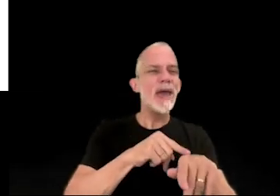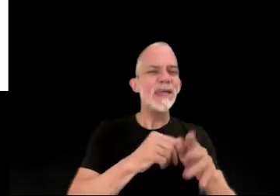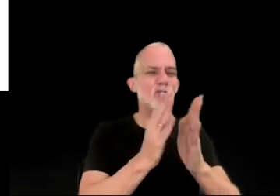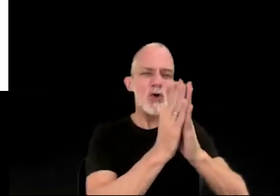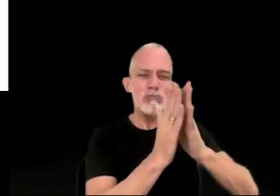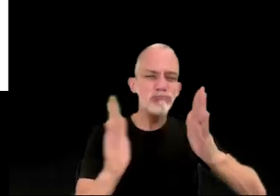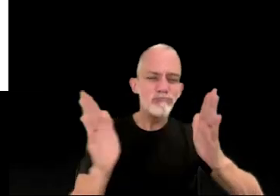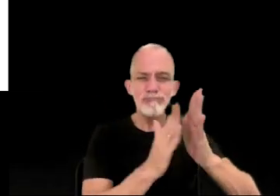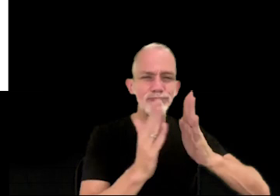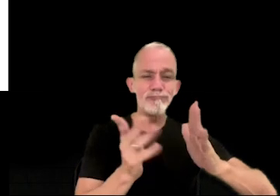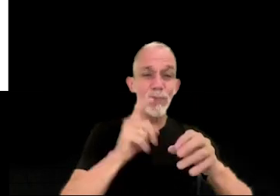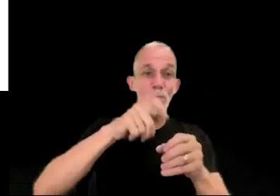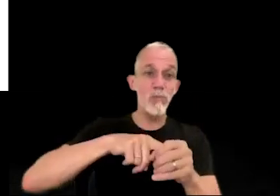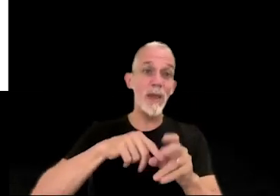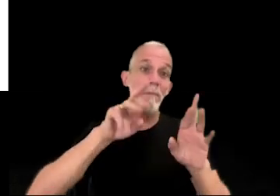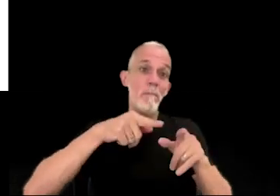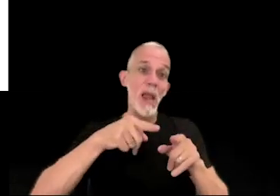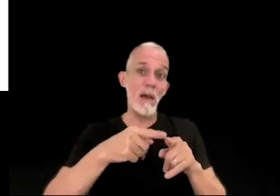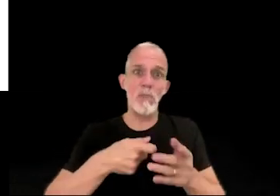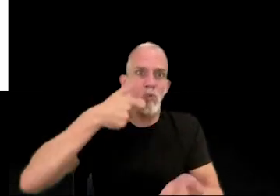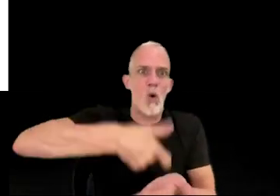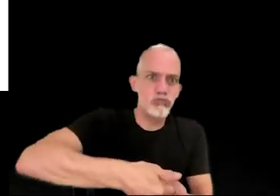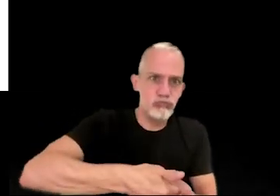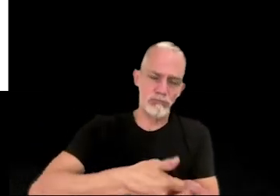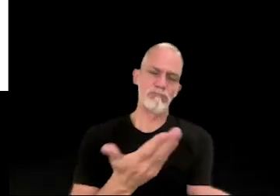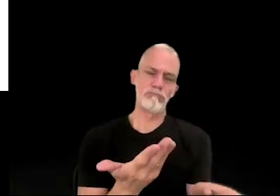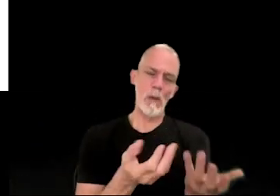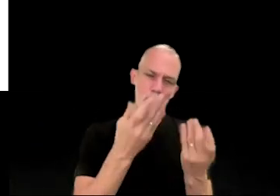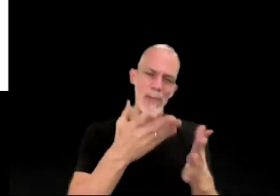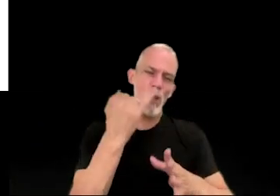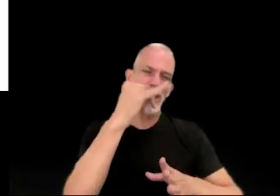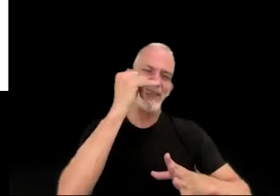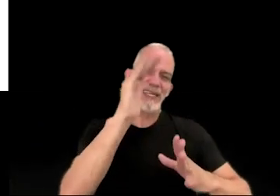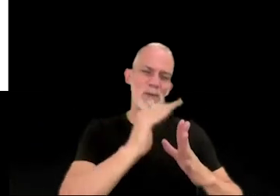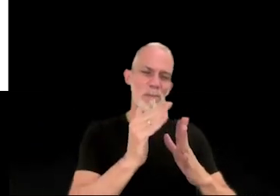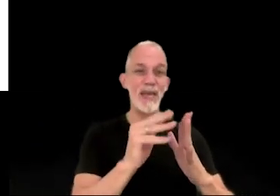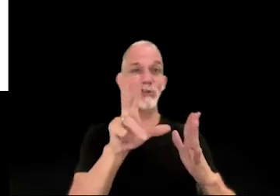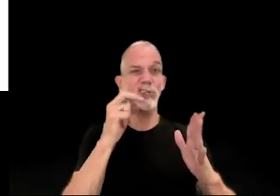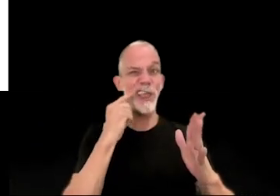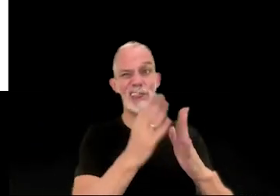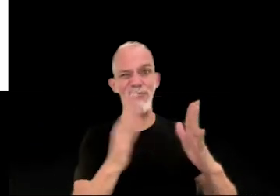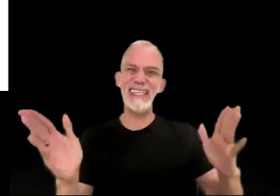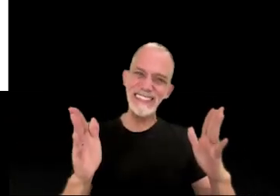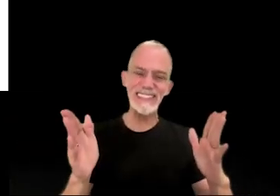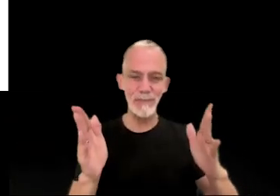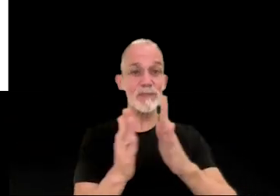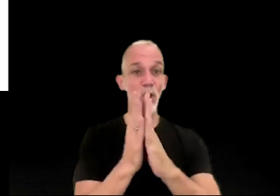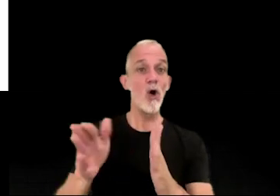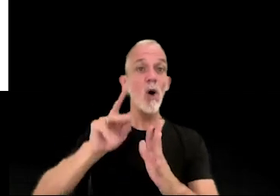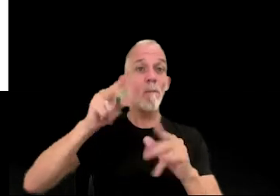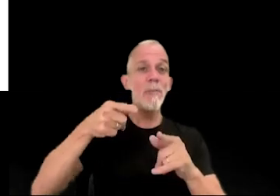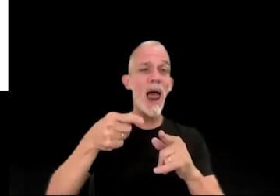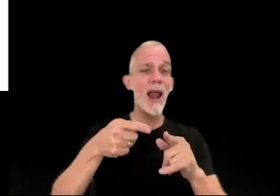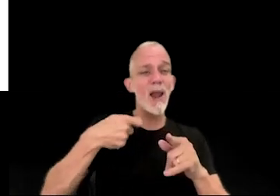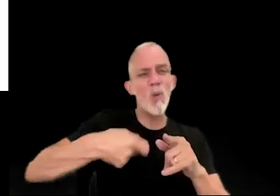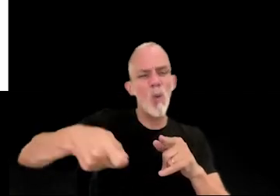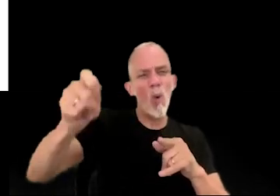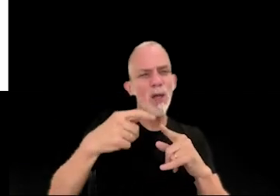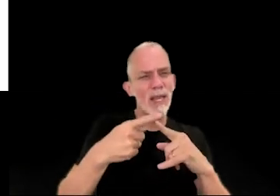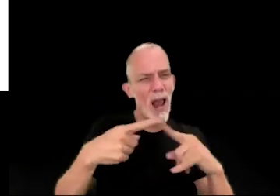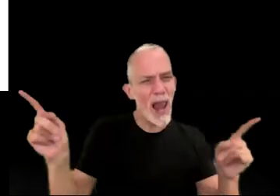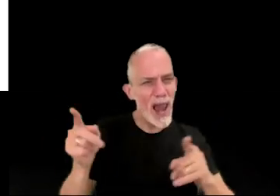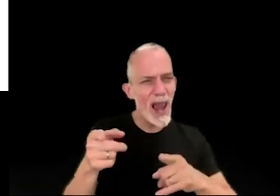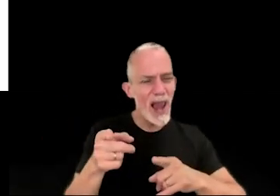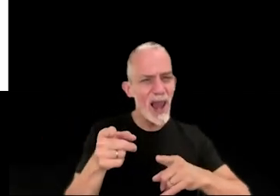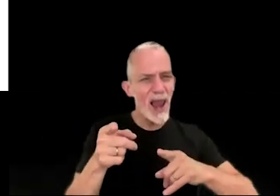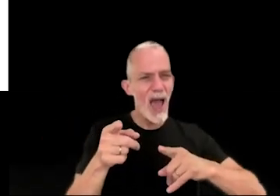Si los pago contado, tendré mayor cantidad dentro de los primeros 30 días. Y si los pago en un plan de facilidades de pago de